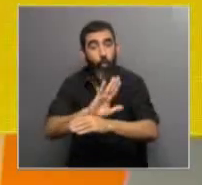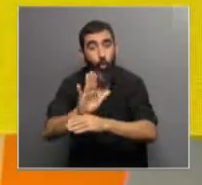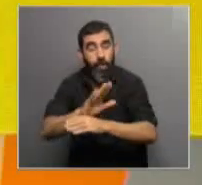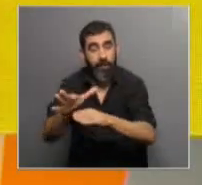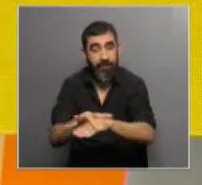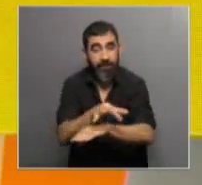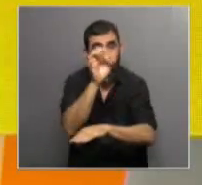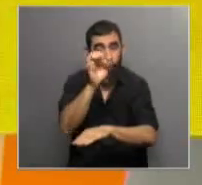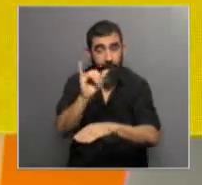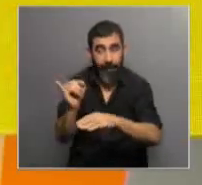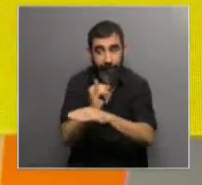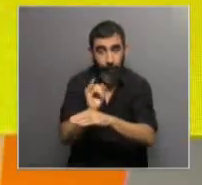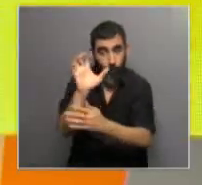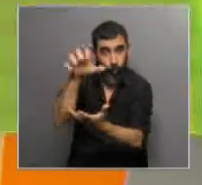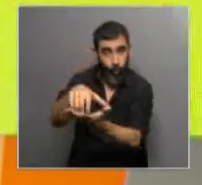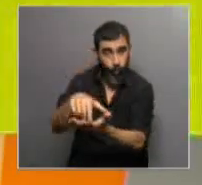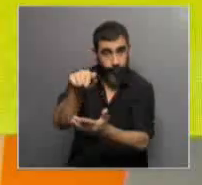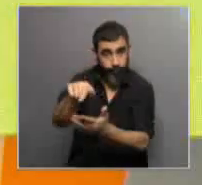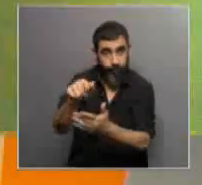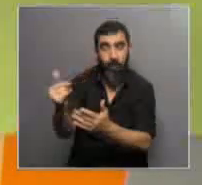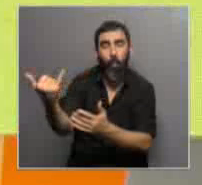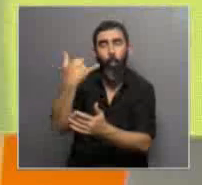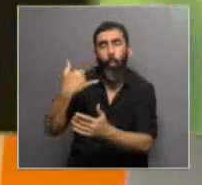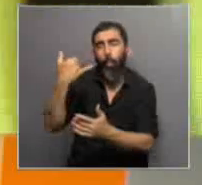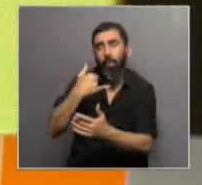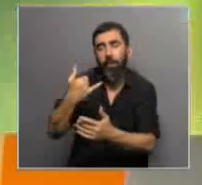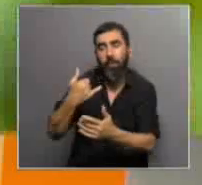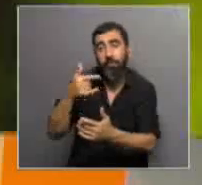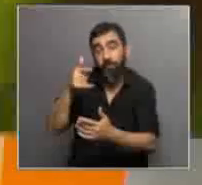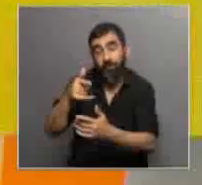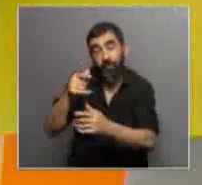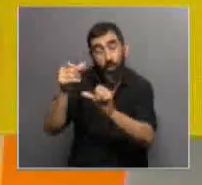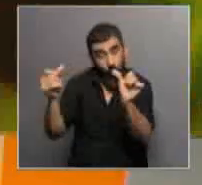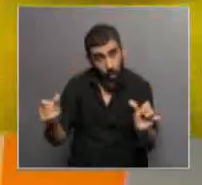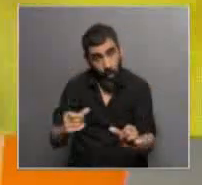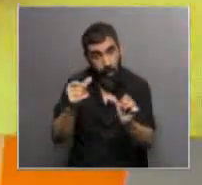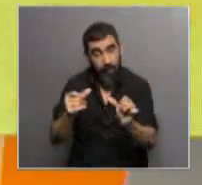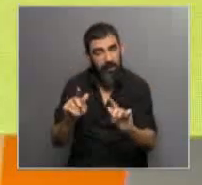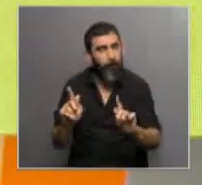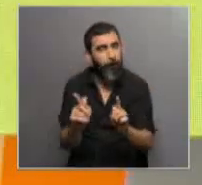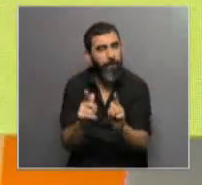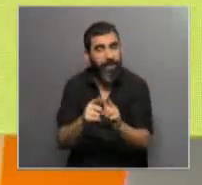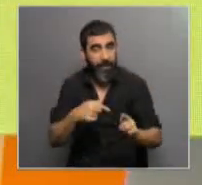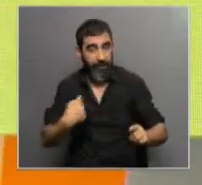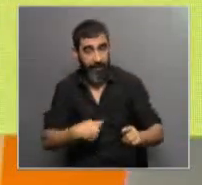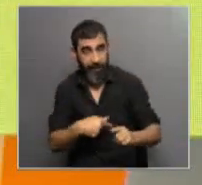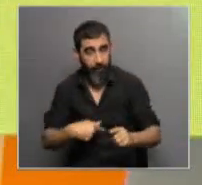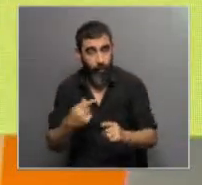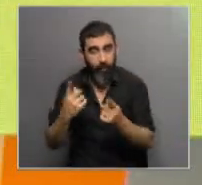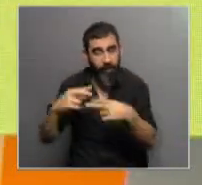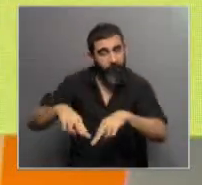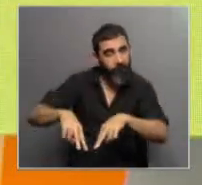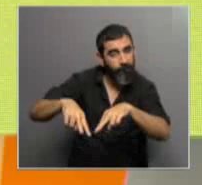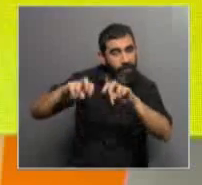del institut pasteur y bueno ya nos contaba que justamente ellos hacen esto intestinos también para investigar